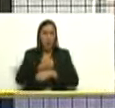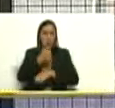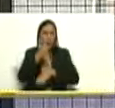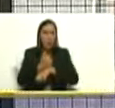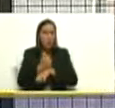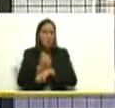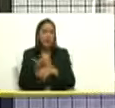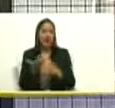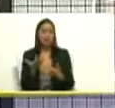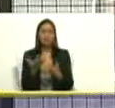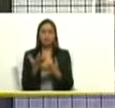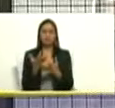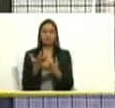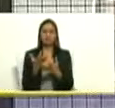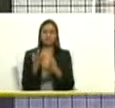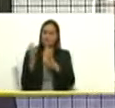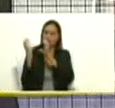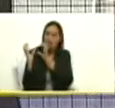y